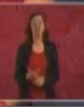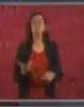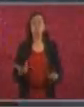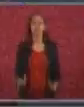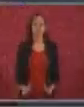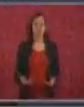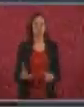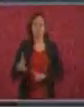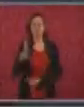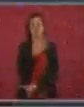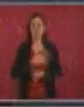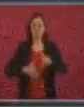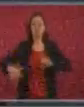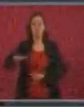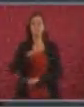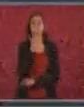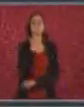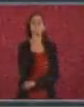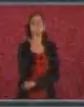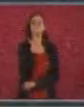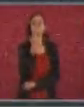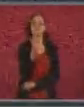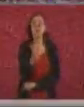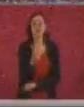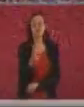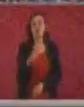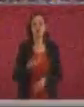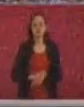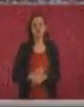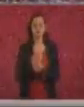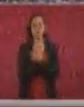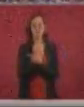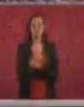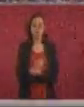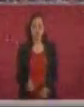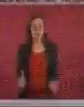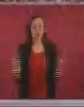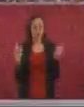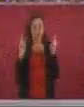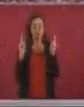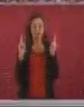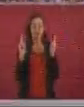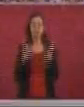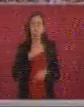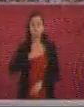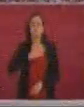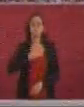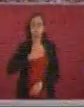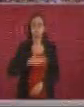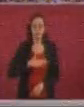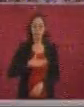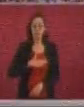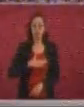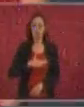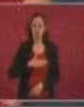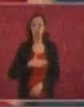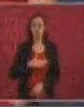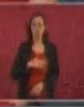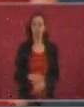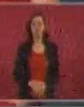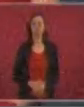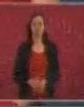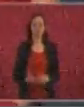O sea, Felipe le llama, tienen poder, tienen capacidad de movilización,